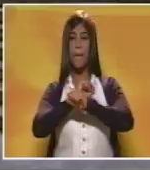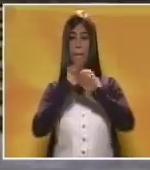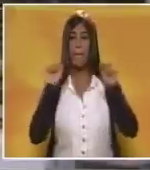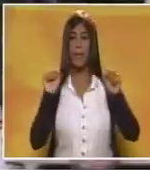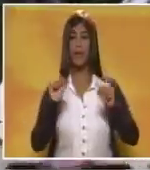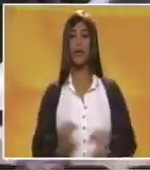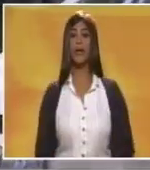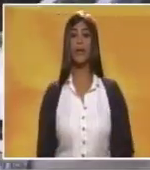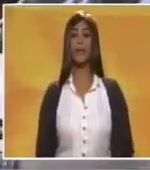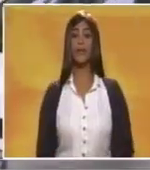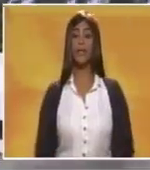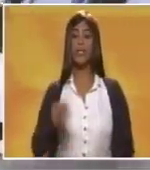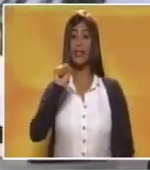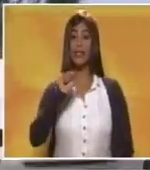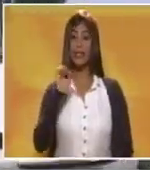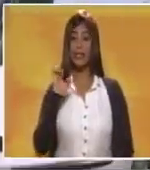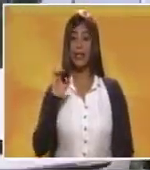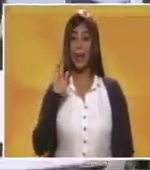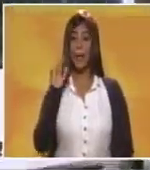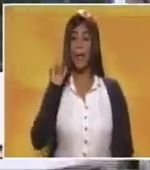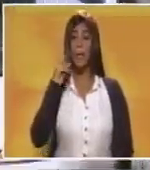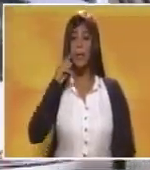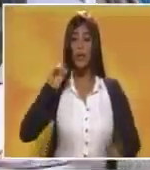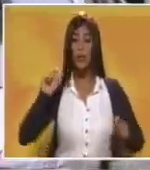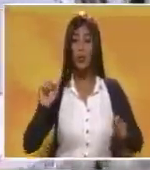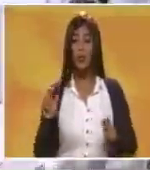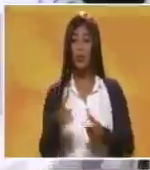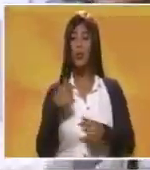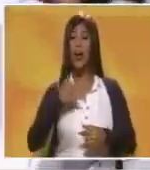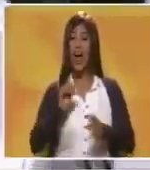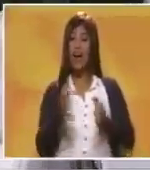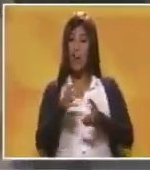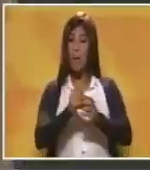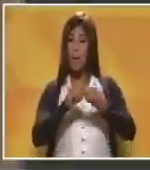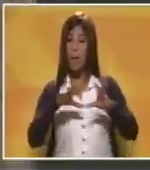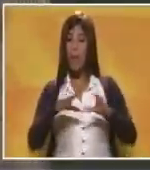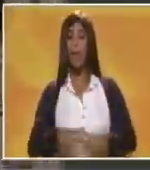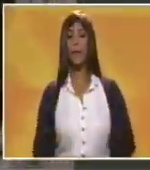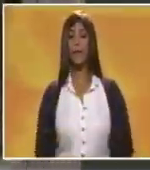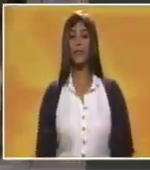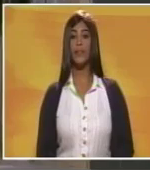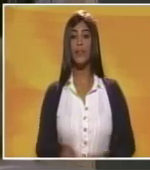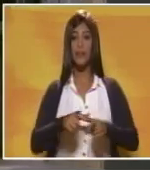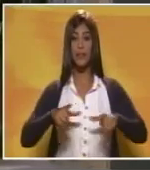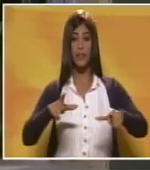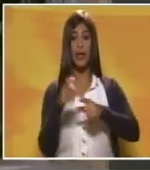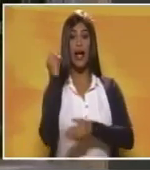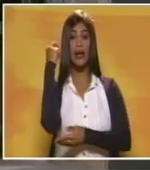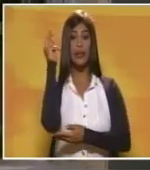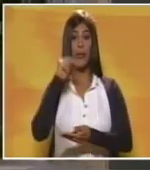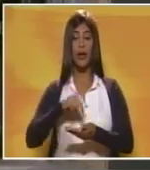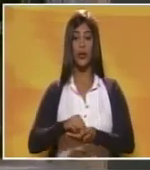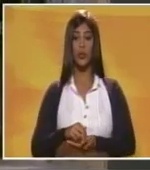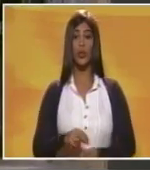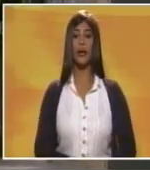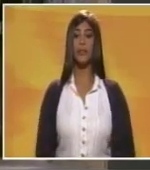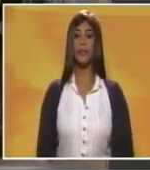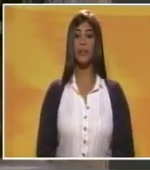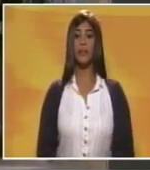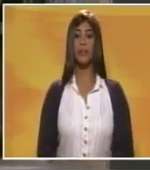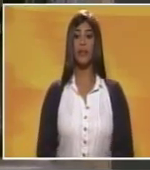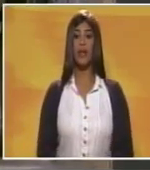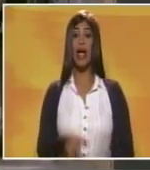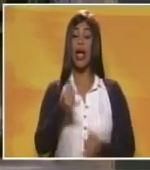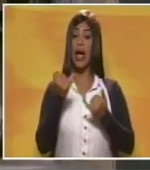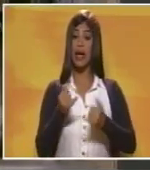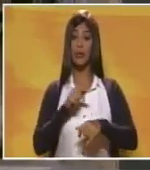que el SEBIN había hallado un presunto artefacto explosivo en el Palacio Federal Legislativo. Desde